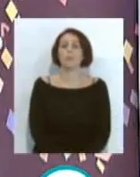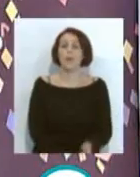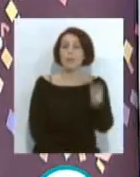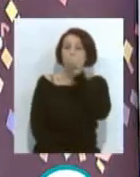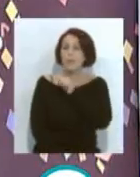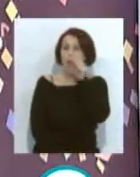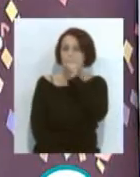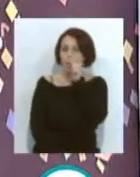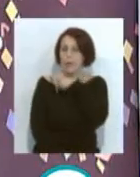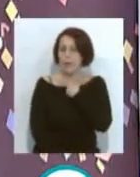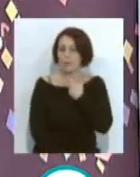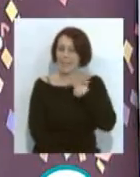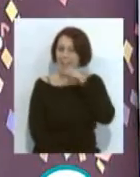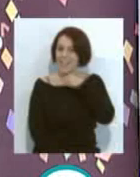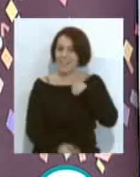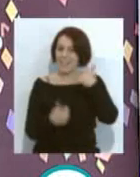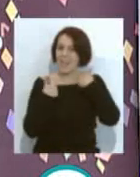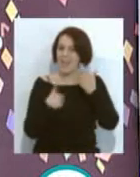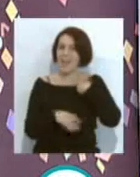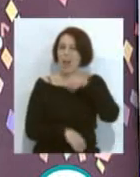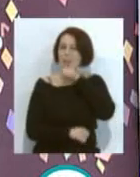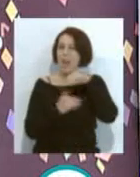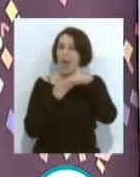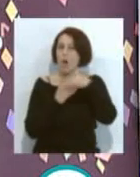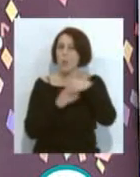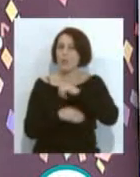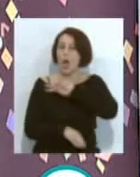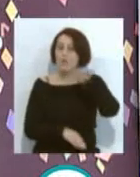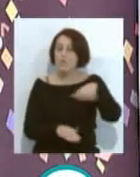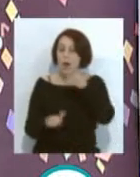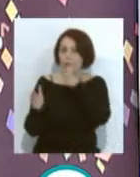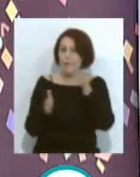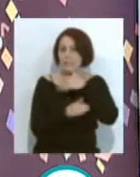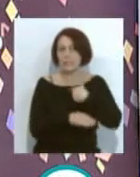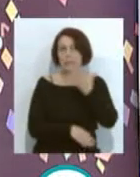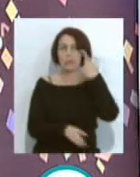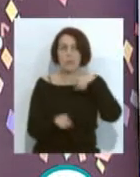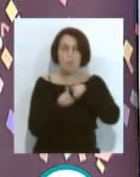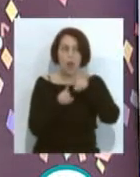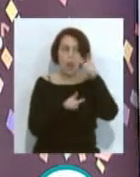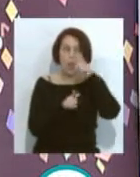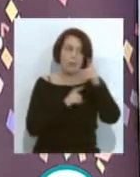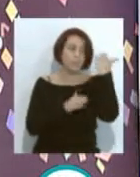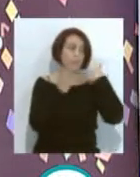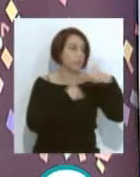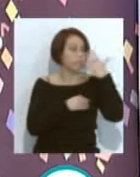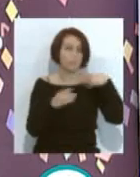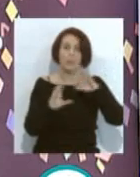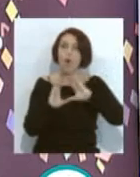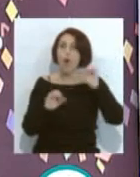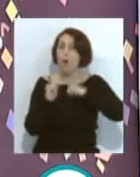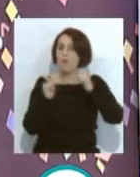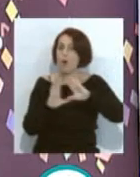Paso doble interpretado por la canción de La Laguna en la fase de cuartos de un lejanísimo, parece, concurso de agrupaciones de este